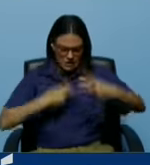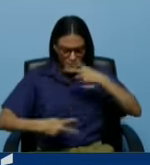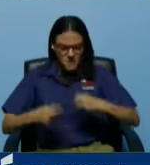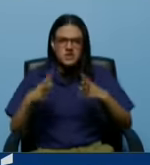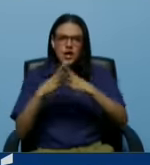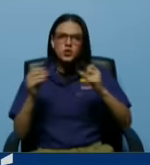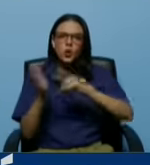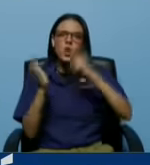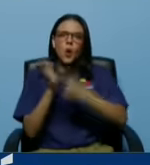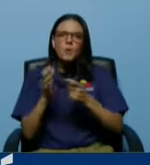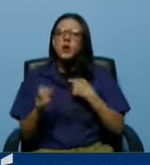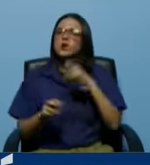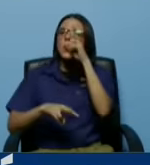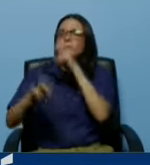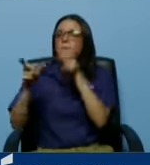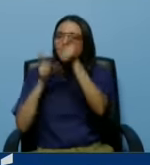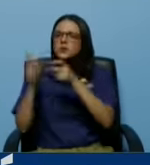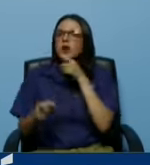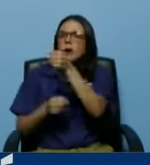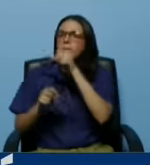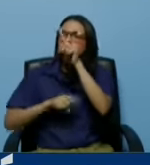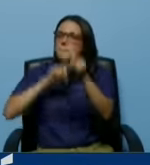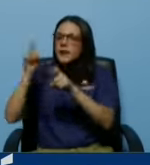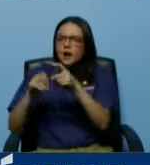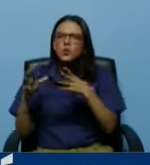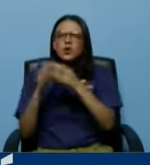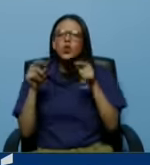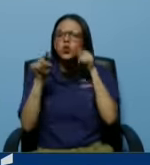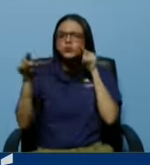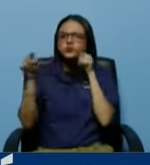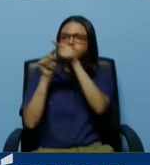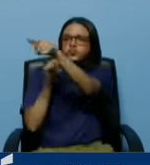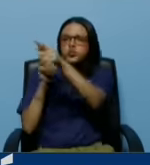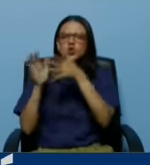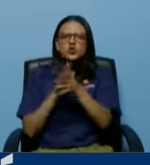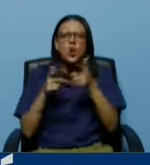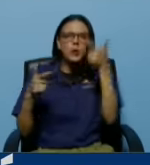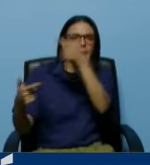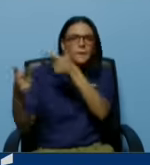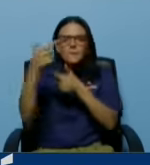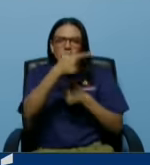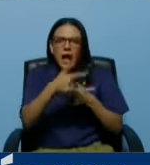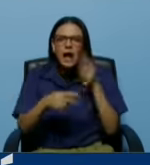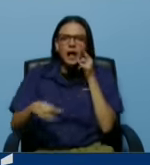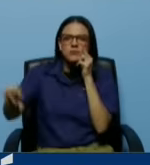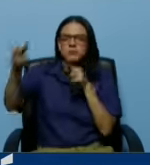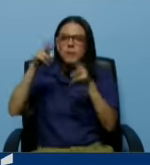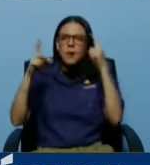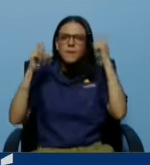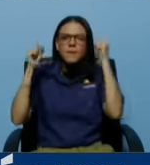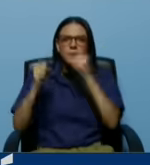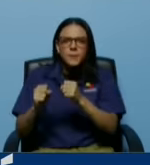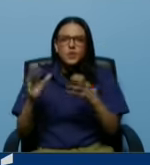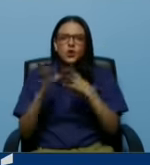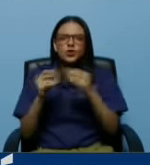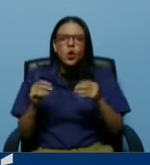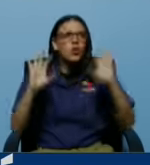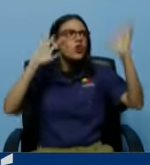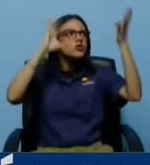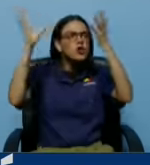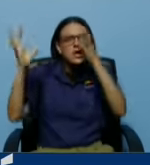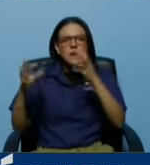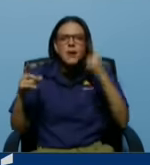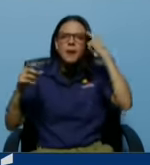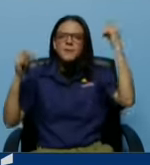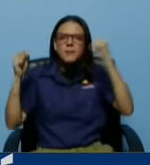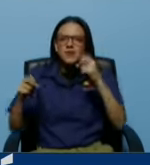necrodactilia, levantamiento planimétrico, trayectoria balística, reconocimiento técnico balístico, experticia biológica,